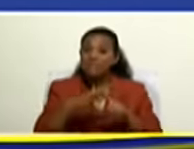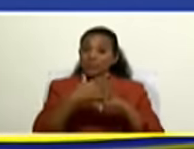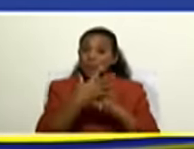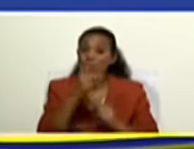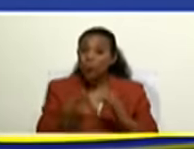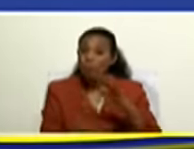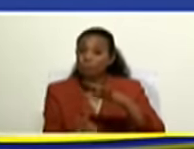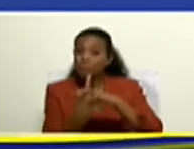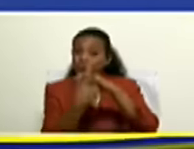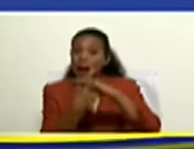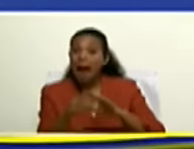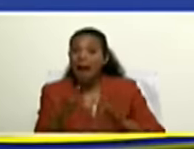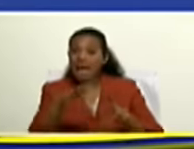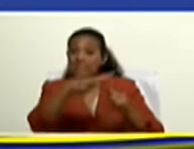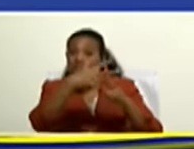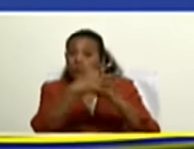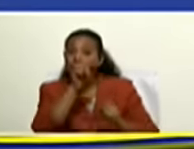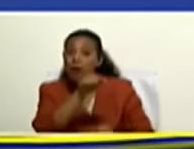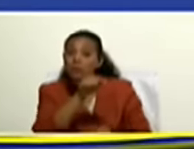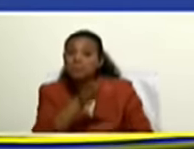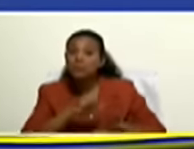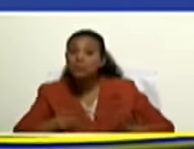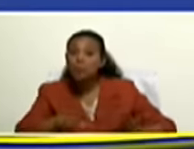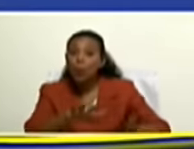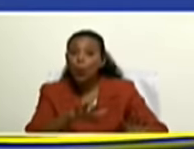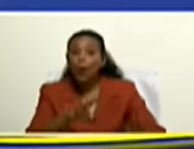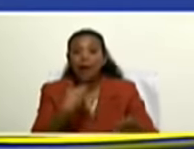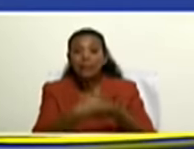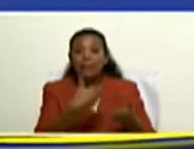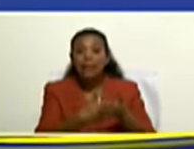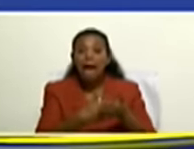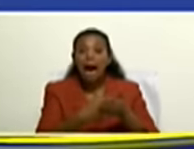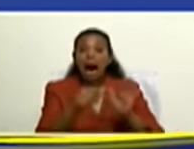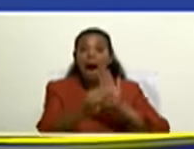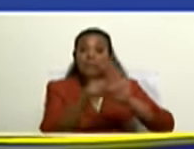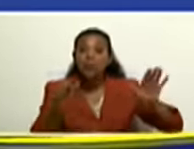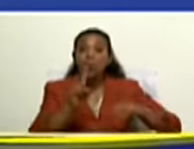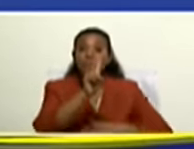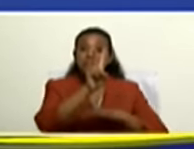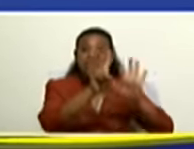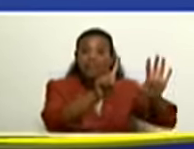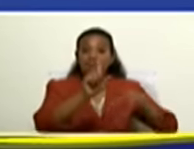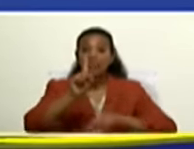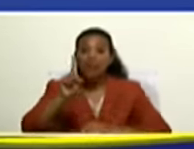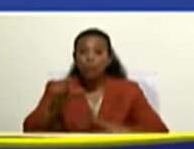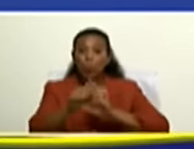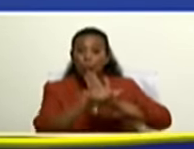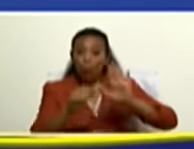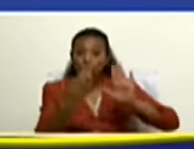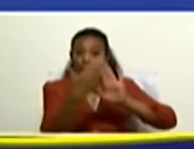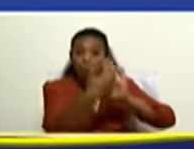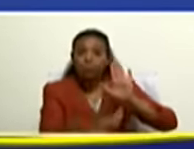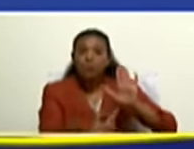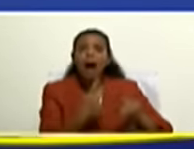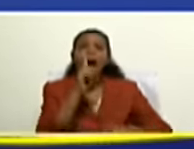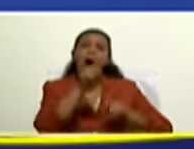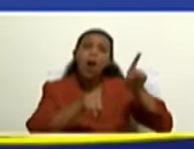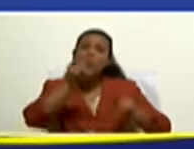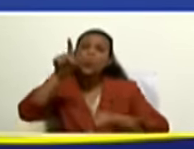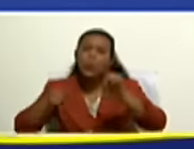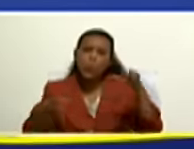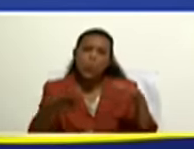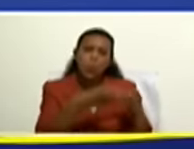que, basado en lo que está establecido en el artículo 71, porque se han escuchado algunas voces de